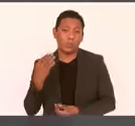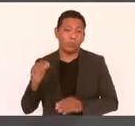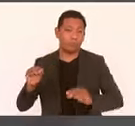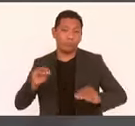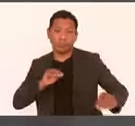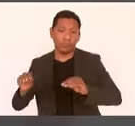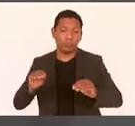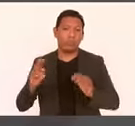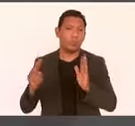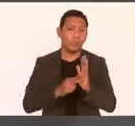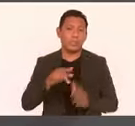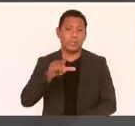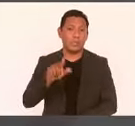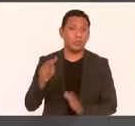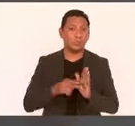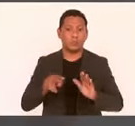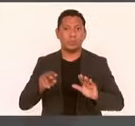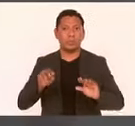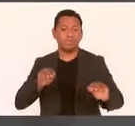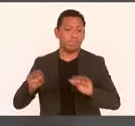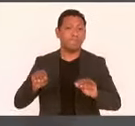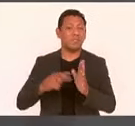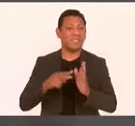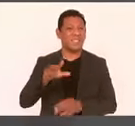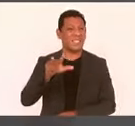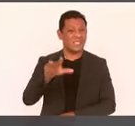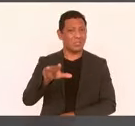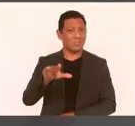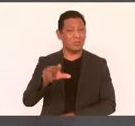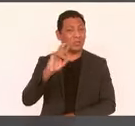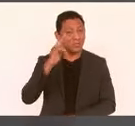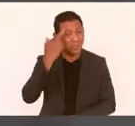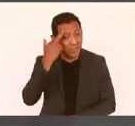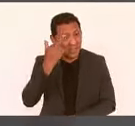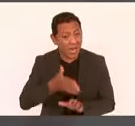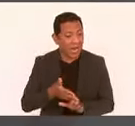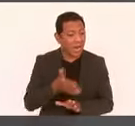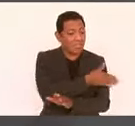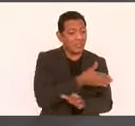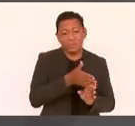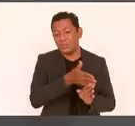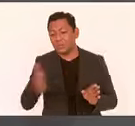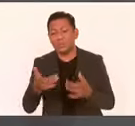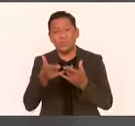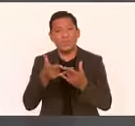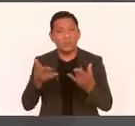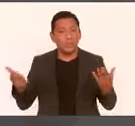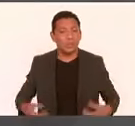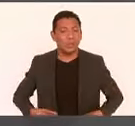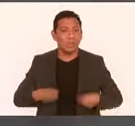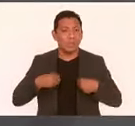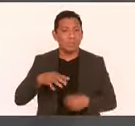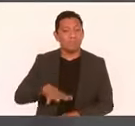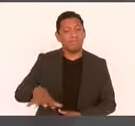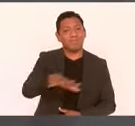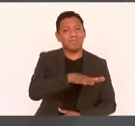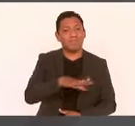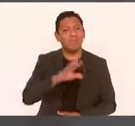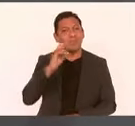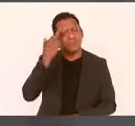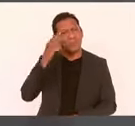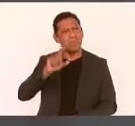18 marcaron un antes y un después en la historia contemporánea de México. Aquel